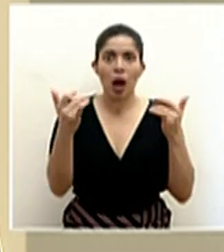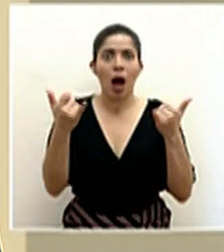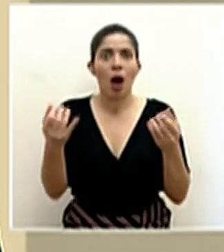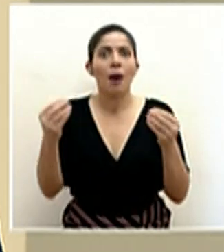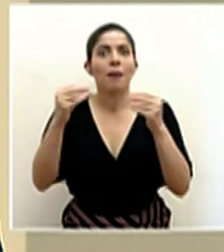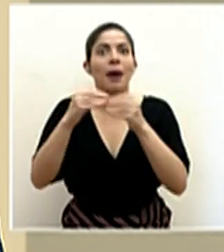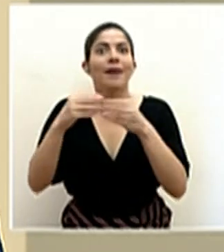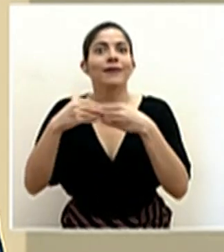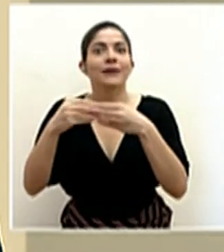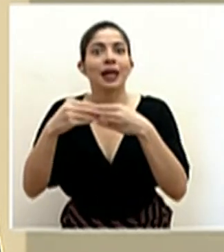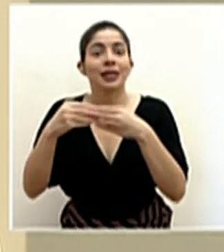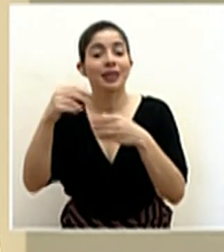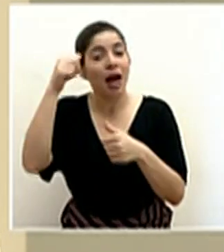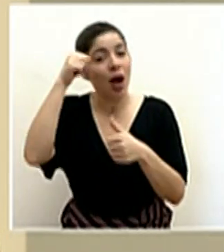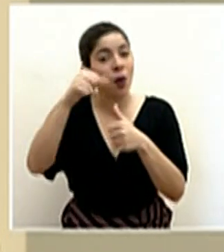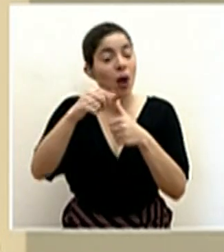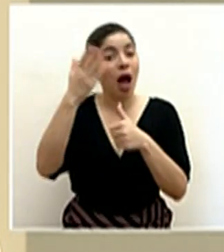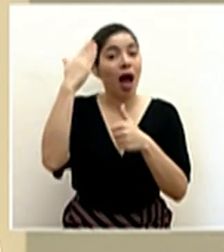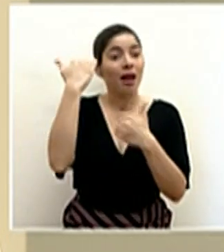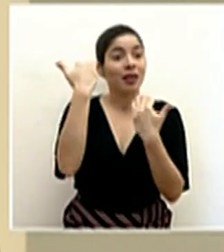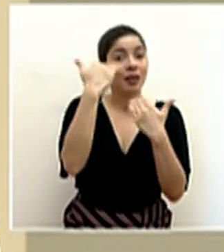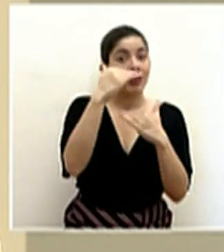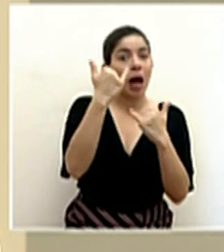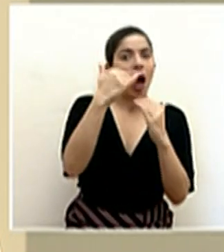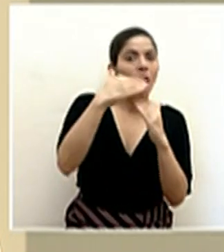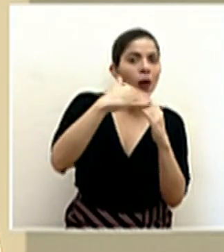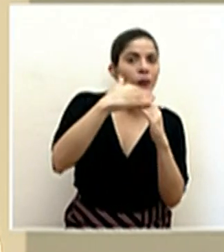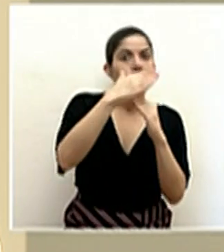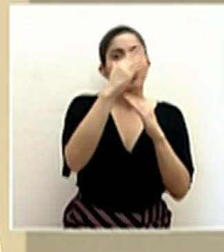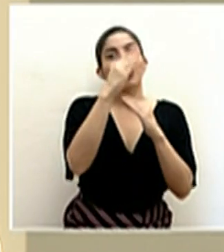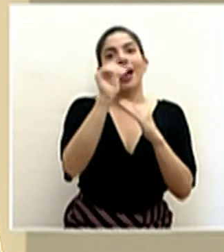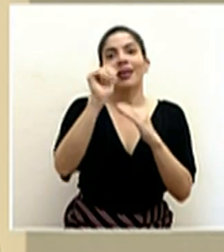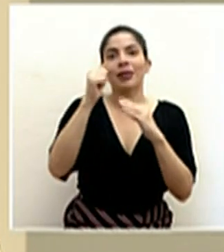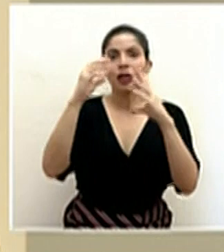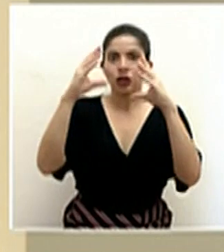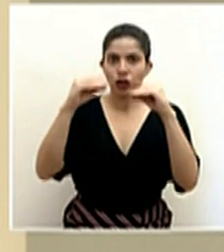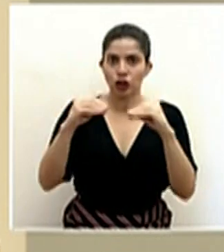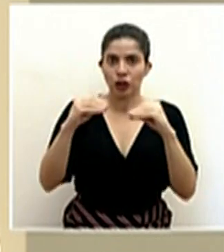flexibilización en el sentido que la restricción, recordemos que ahora otra vez se pasó a las 10 de la